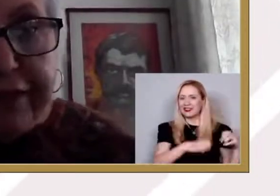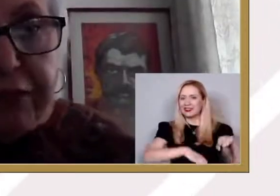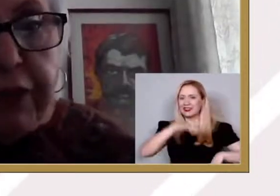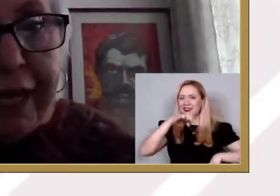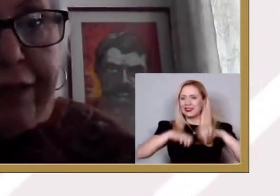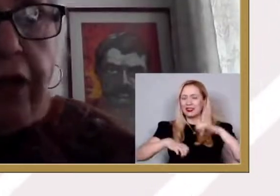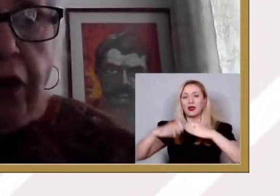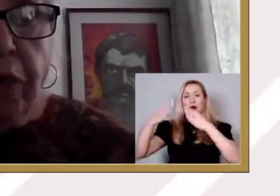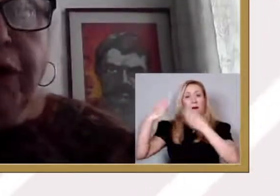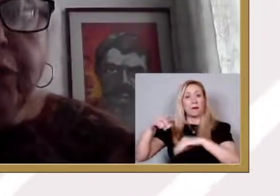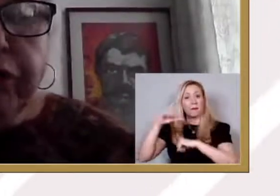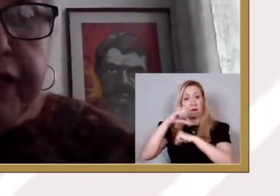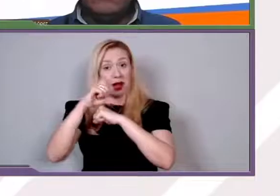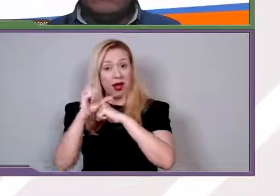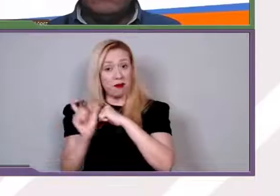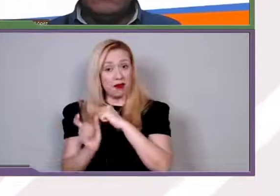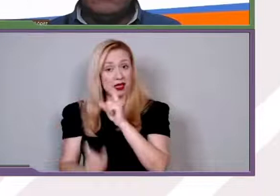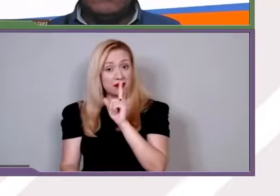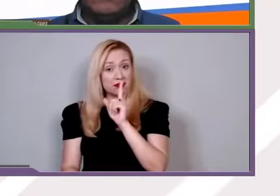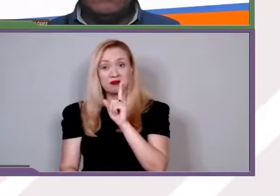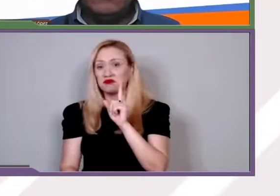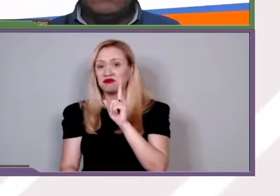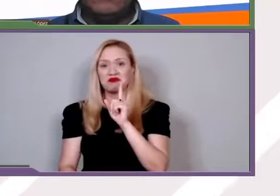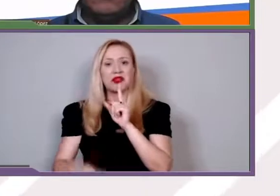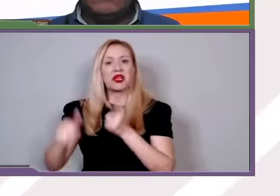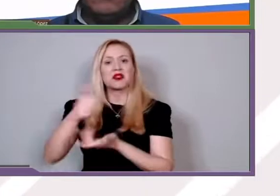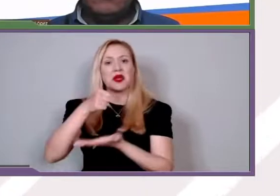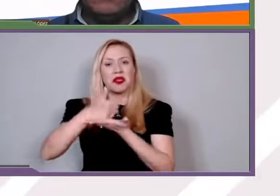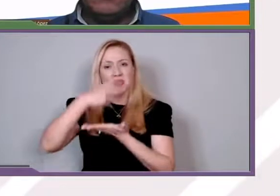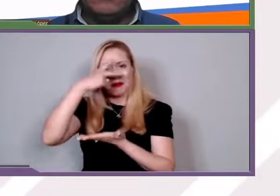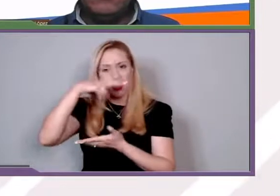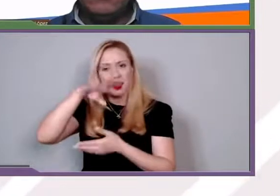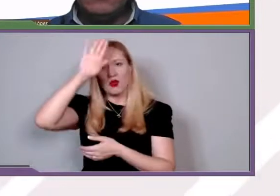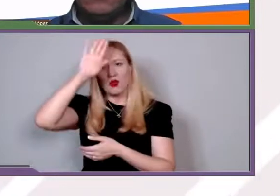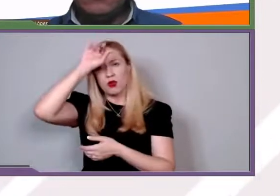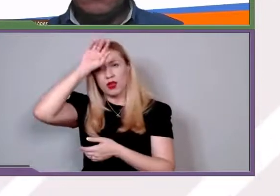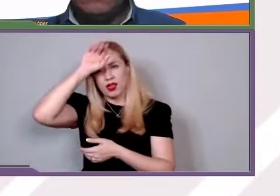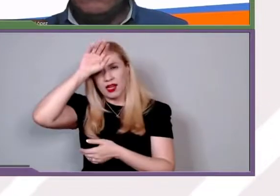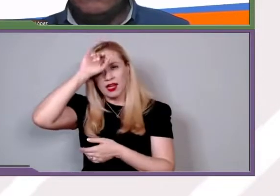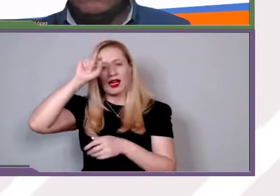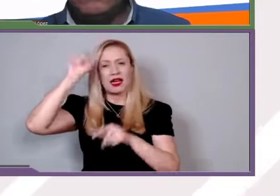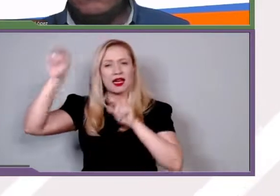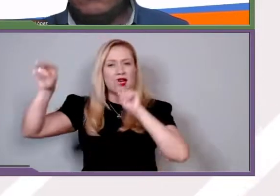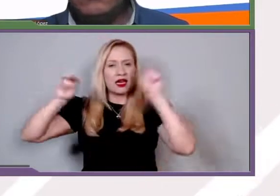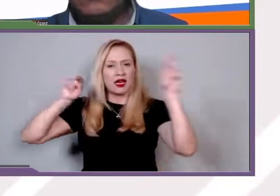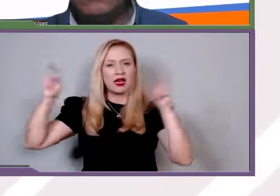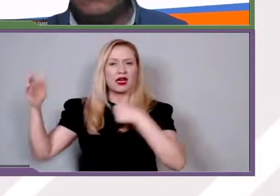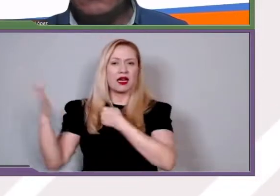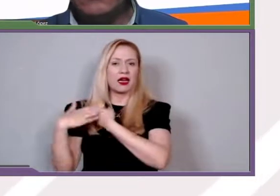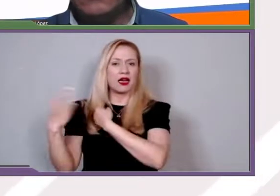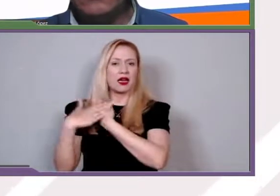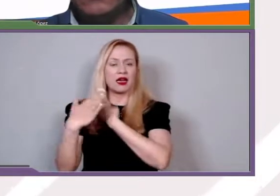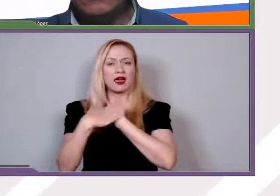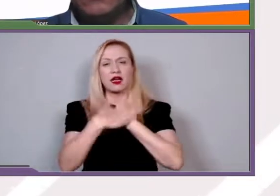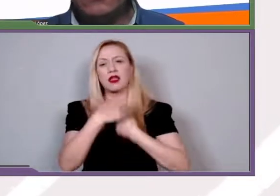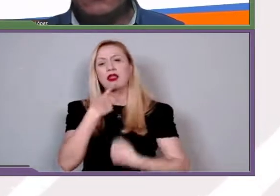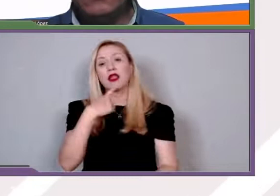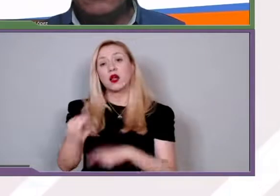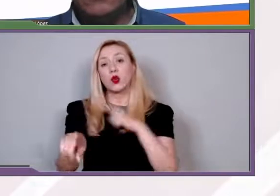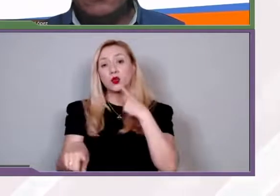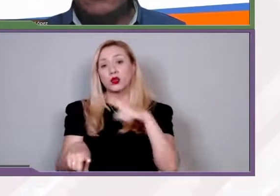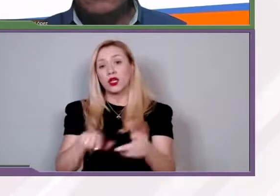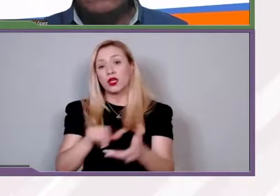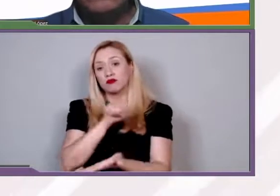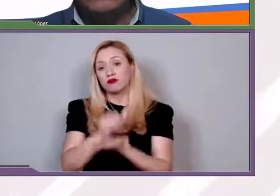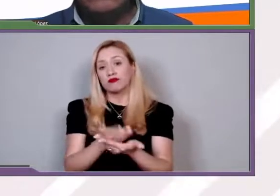tanto en esta ciudad como en Monterrey y en otras ciudades de los cuales hemos tenido reportes y denuncias. Así